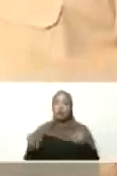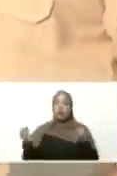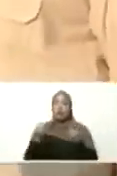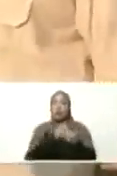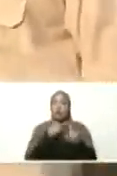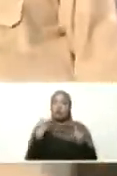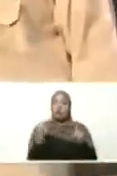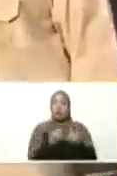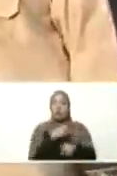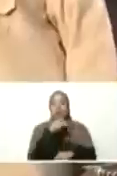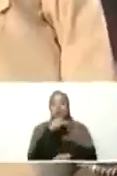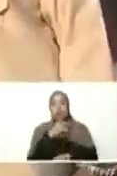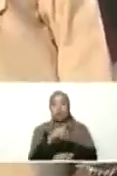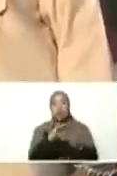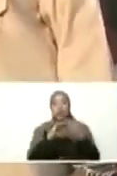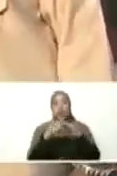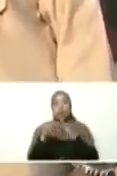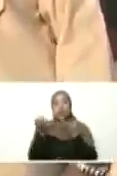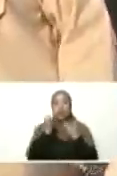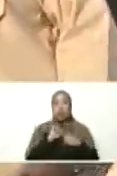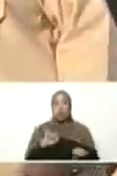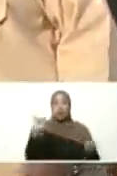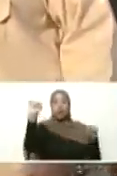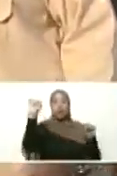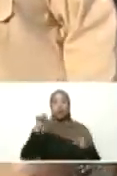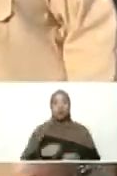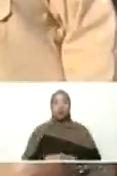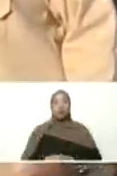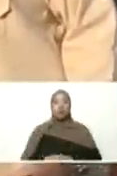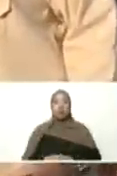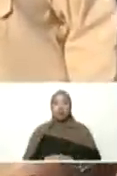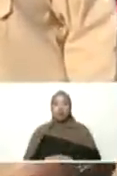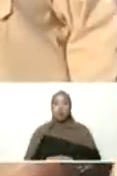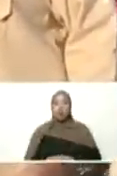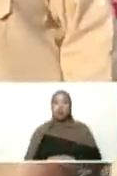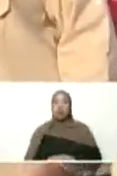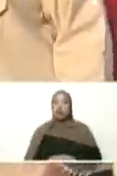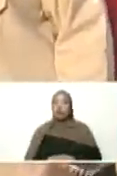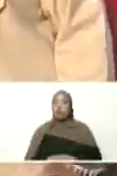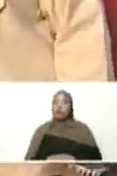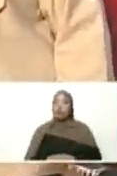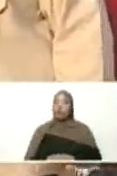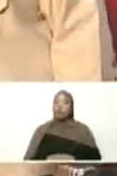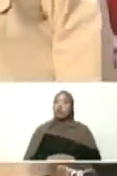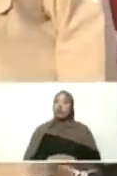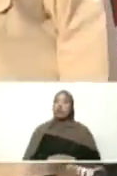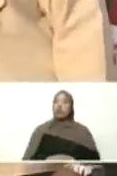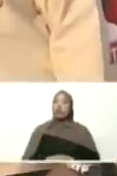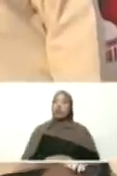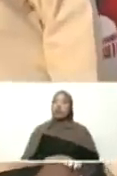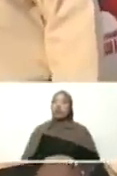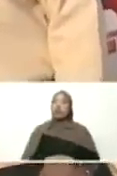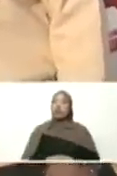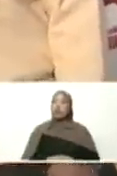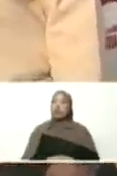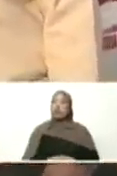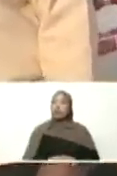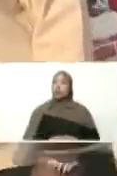timón en una comuna socialista. Más nada. Más nada. Fíjese, presidente, estaba hablando Jennifer de los injertos.